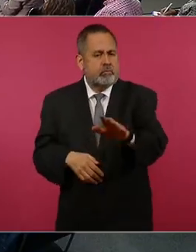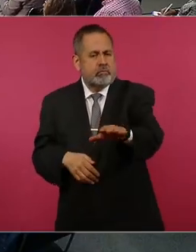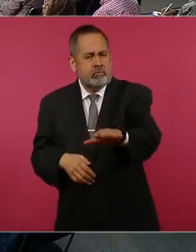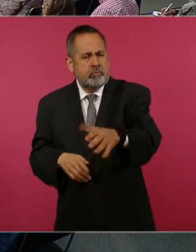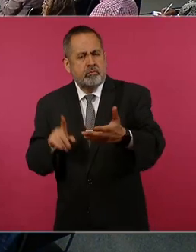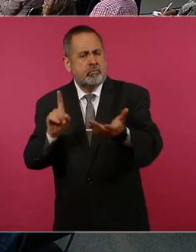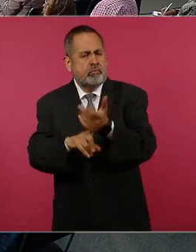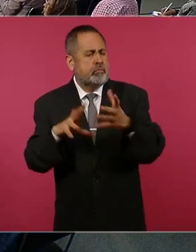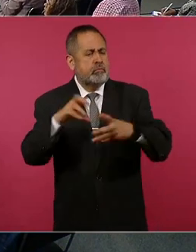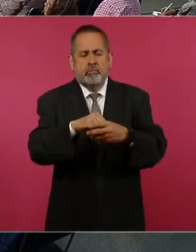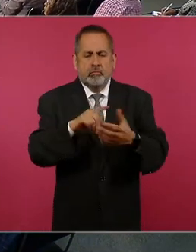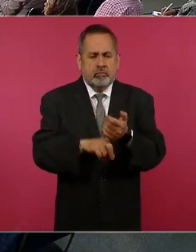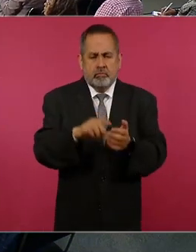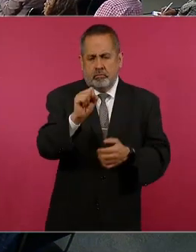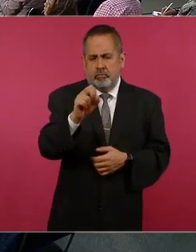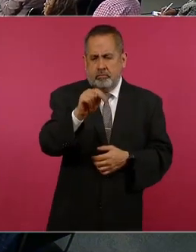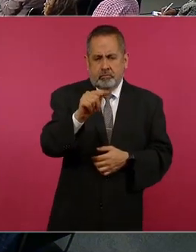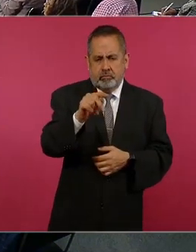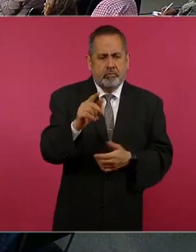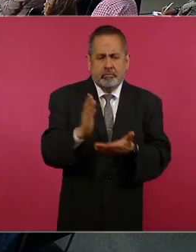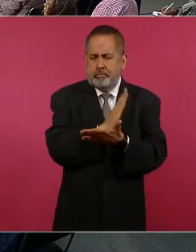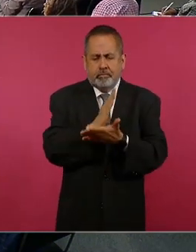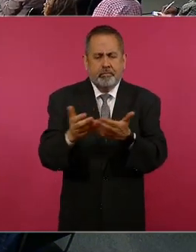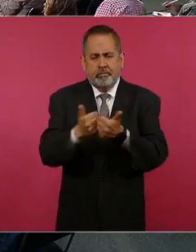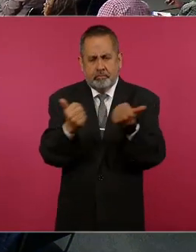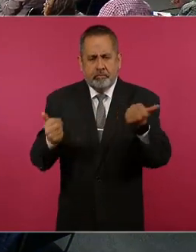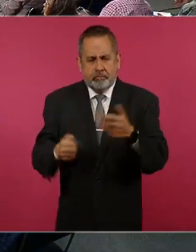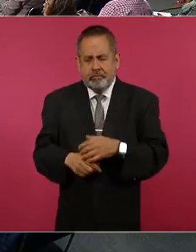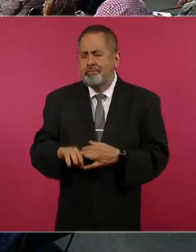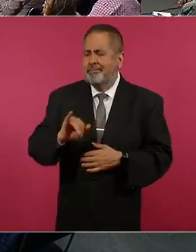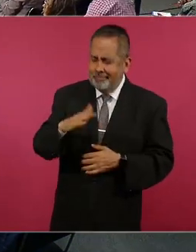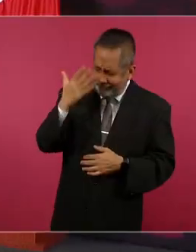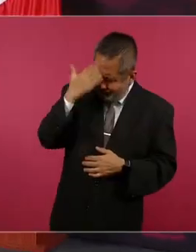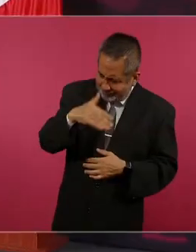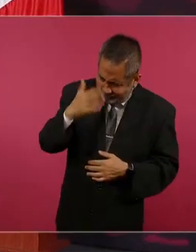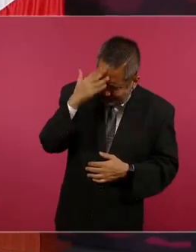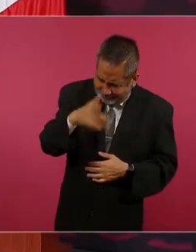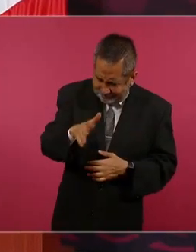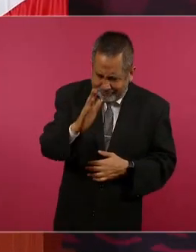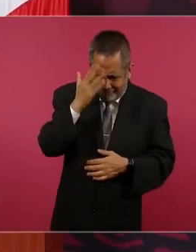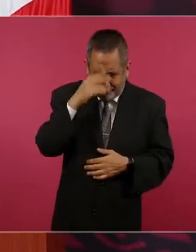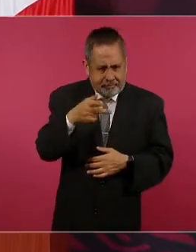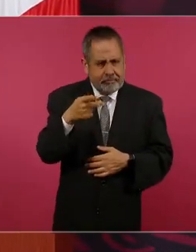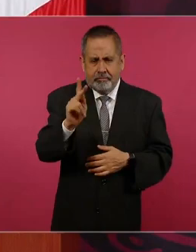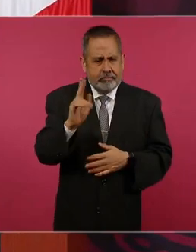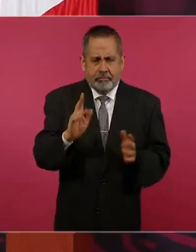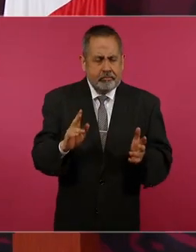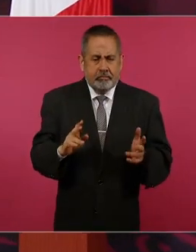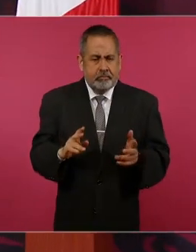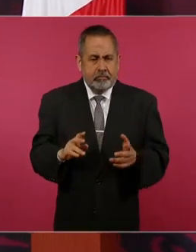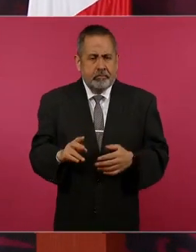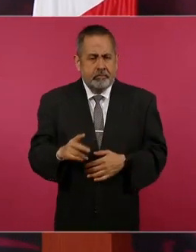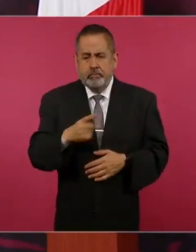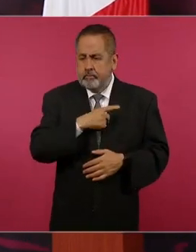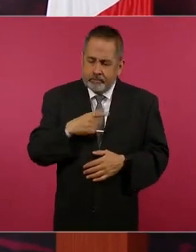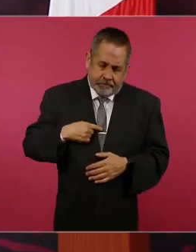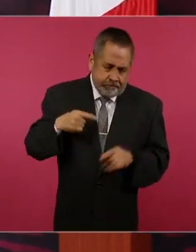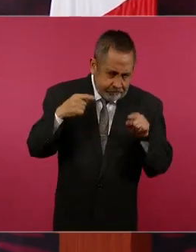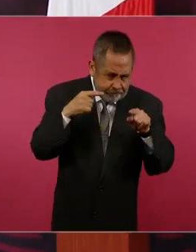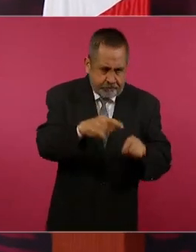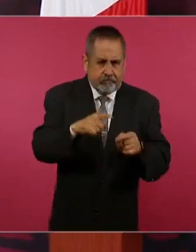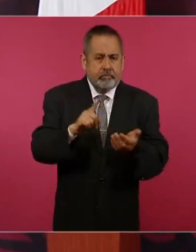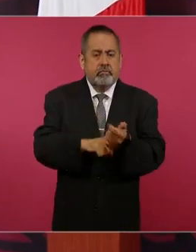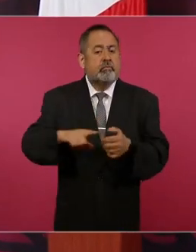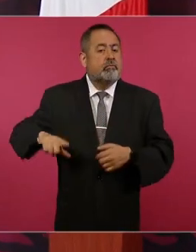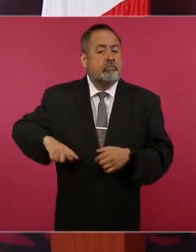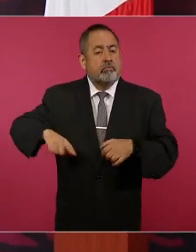de la CENTE, esta es una organización que pertenece al… Sí, ya lo sé, pero como tiene que ver con los